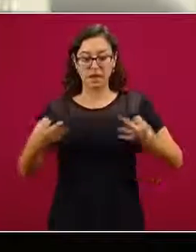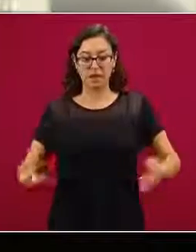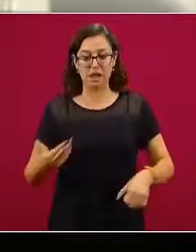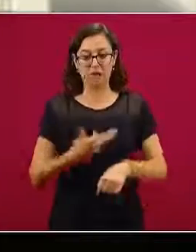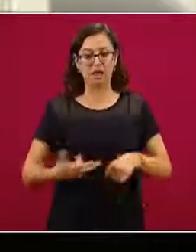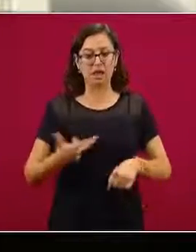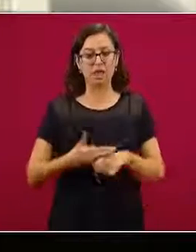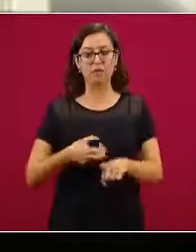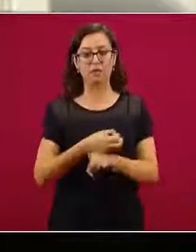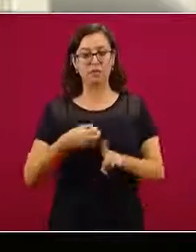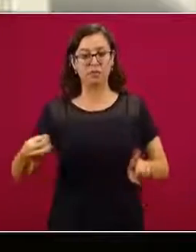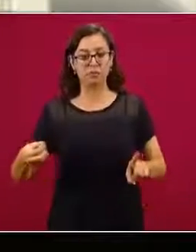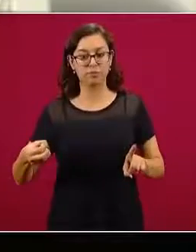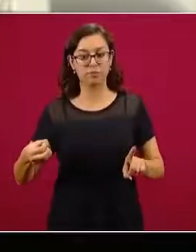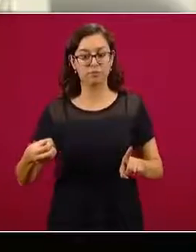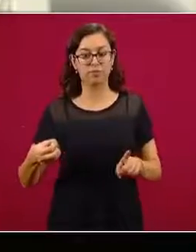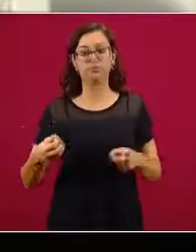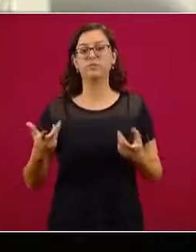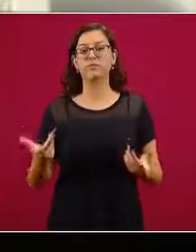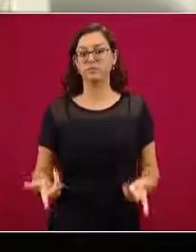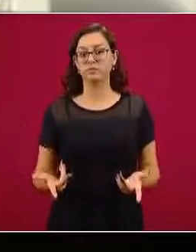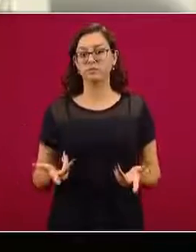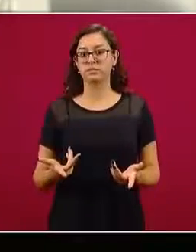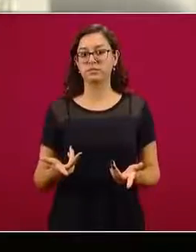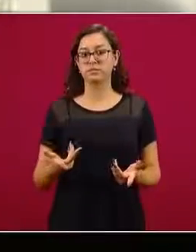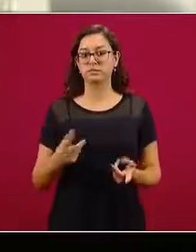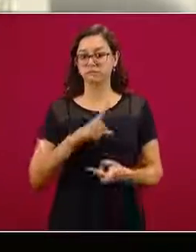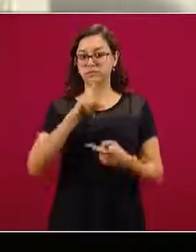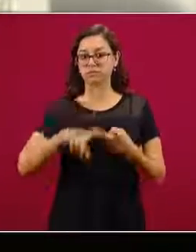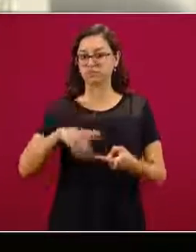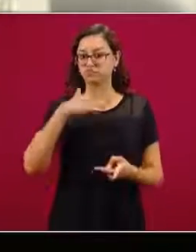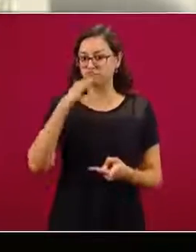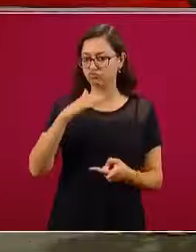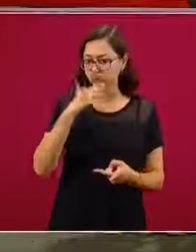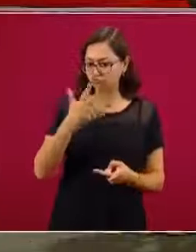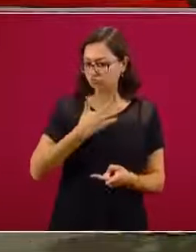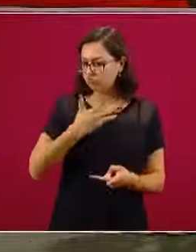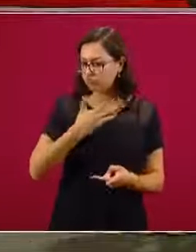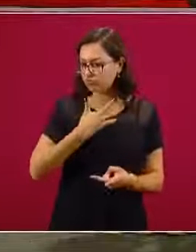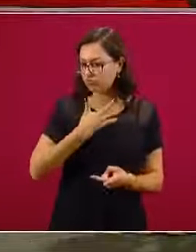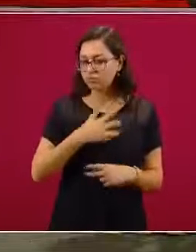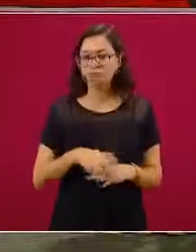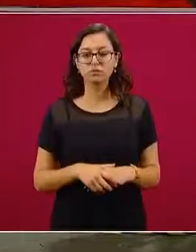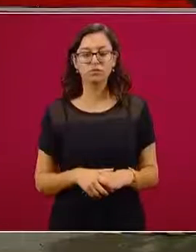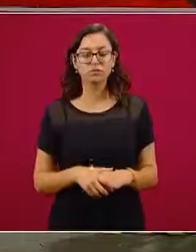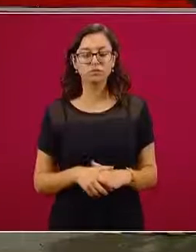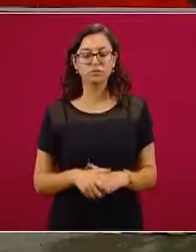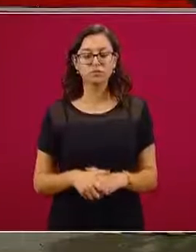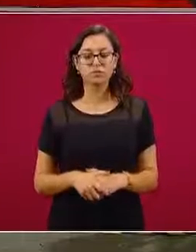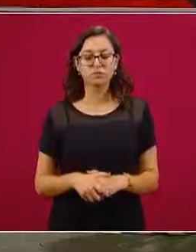y qué tanto afecta el manejo del suelo los aspectos de corrupción? Gracias.